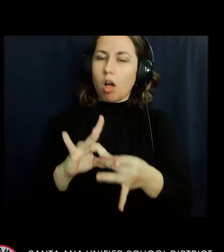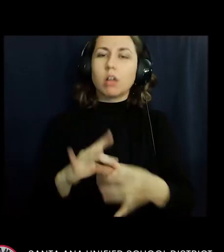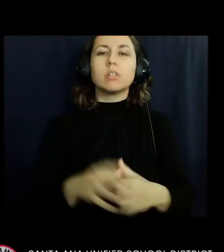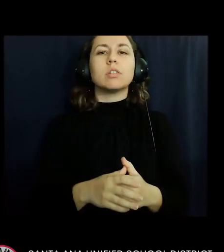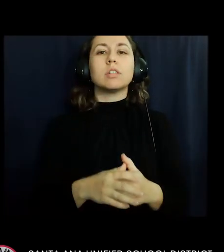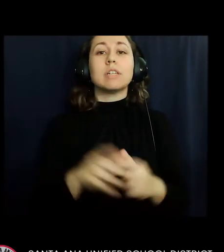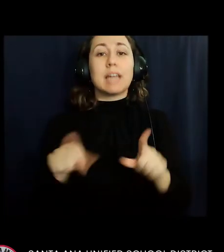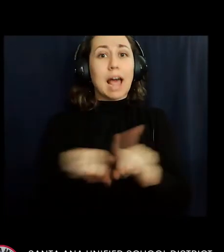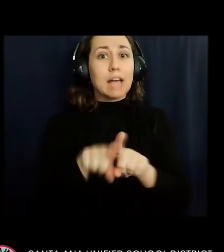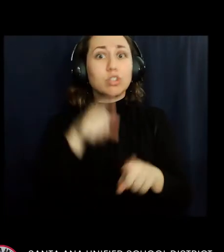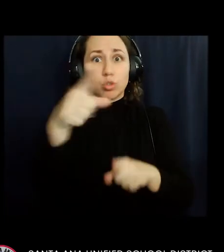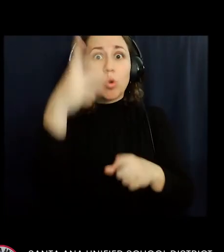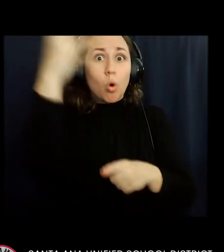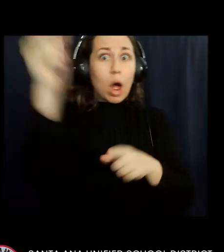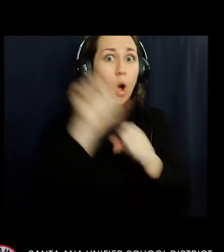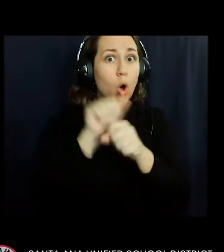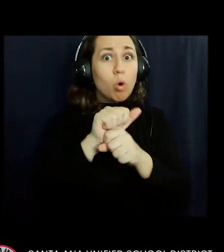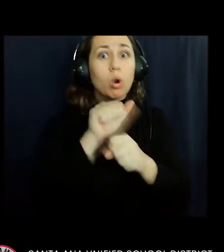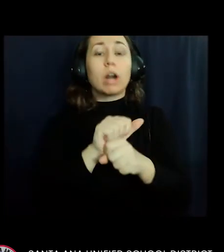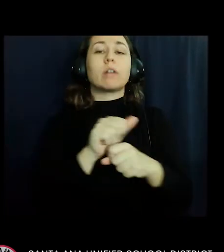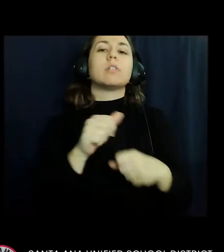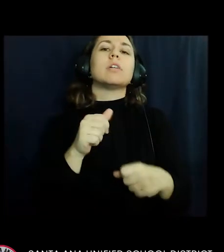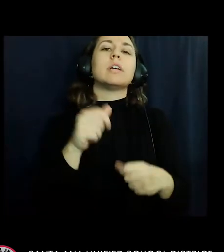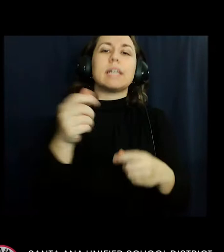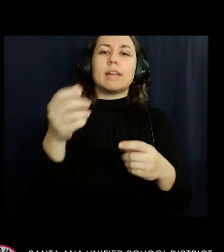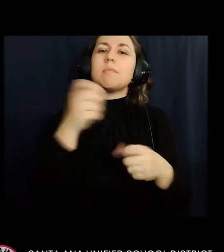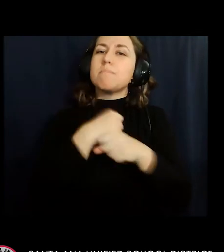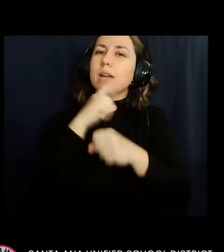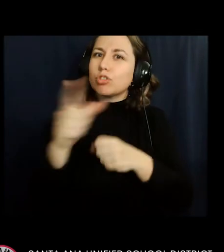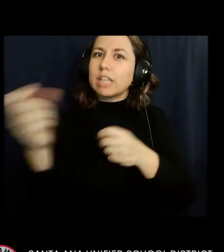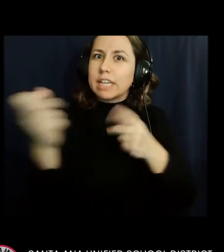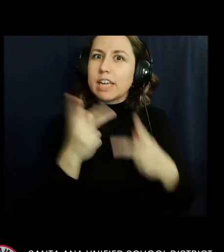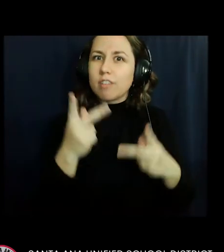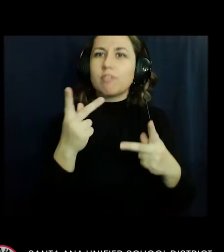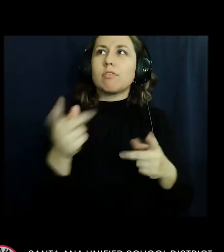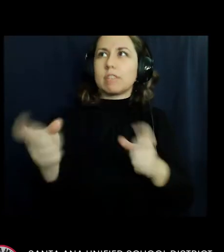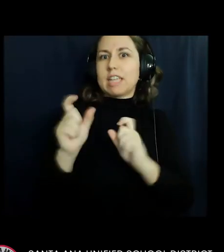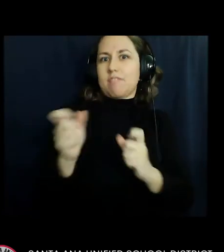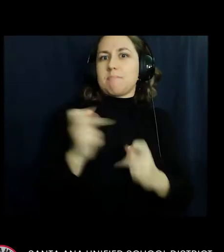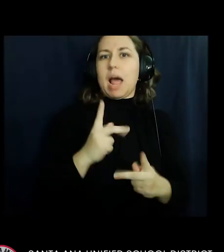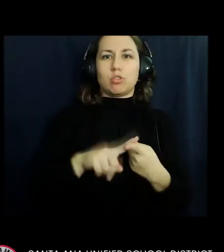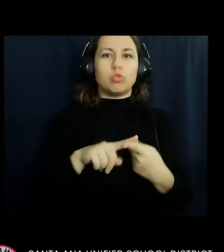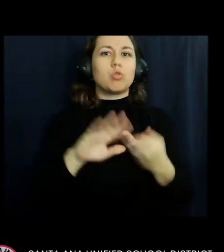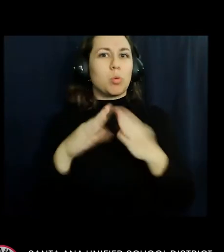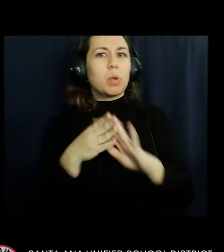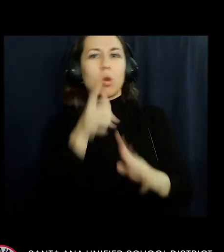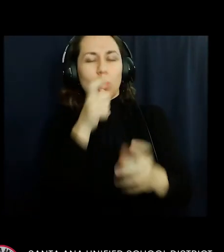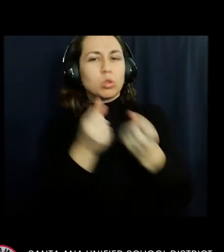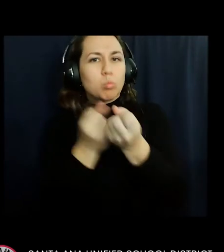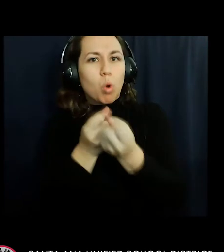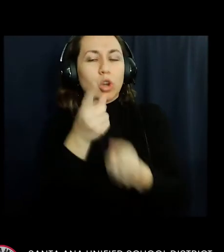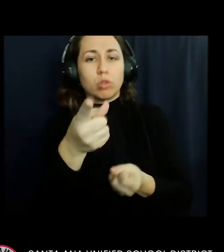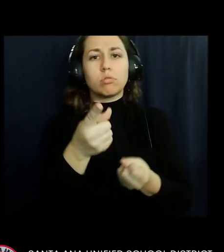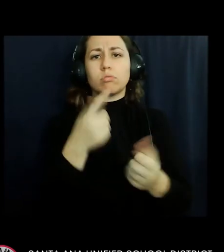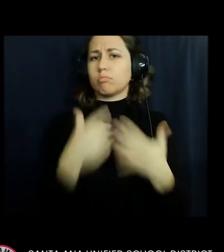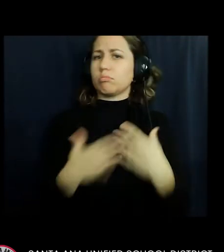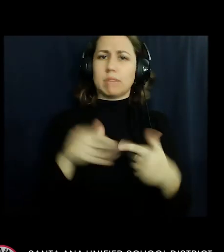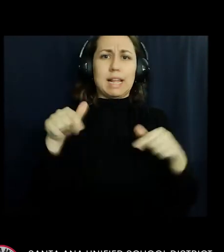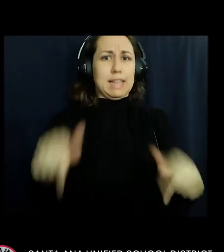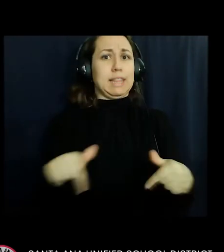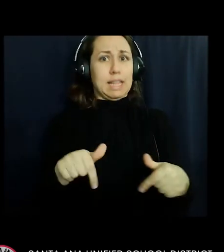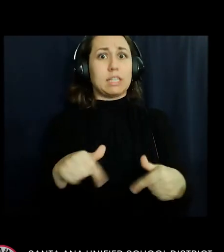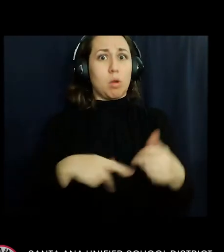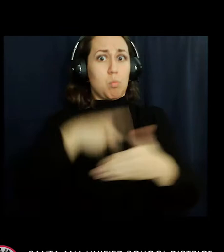lugar donde pertenecer. Al salir a cambiar el mundo, recuerden regresar y redituar a la comunidad que los crió y les